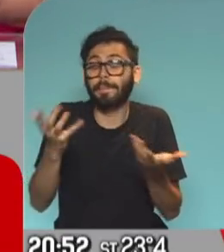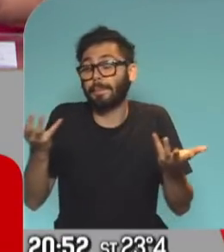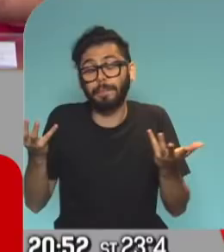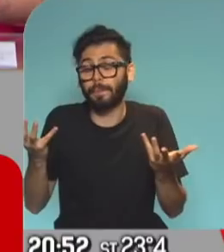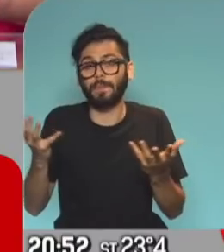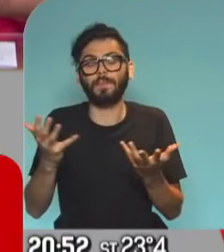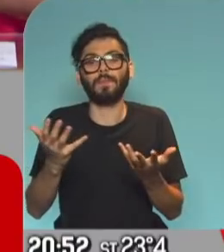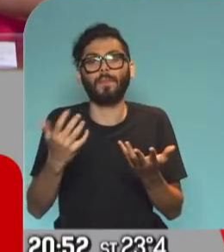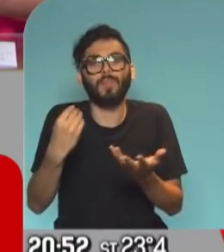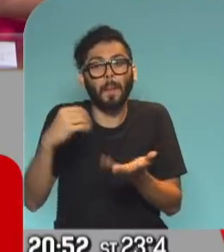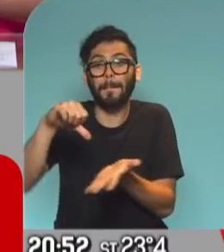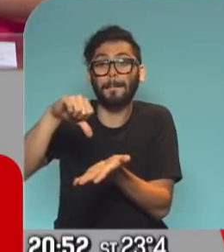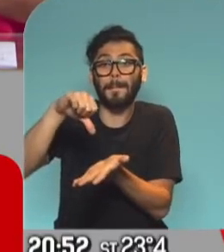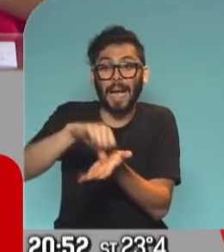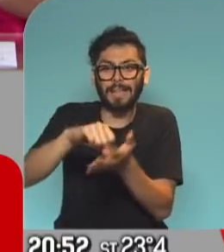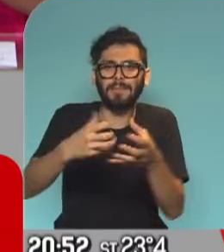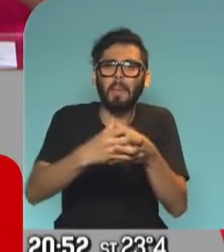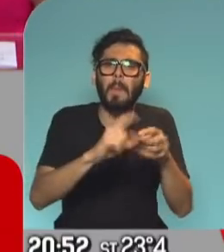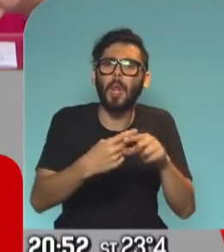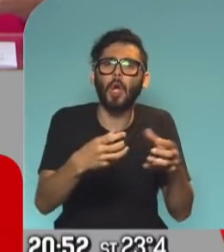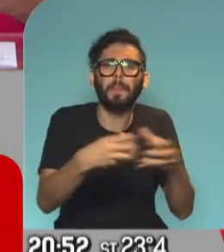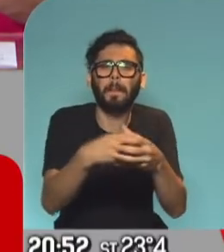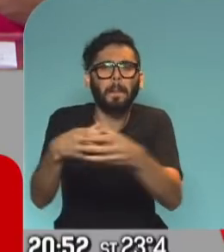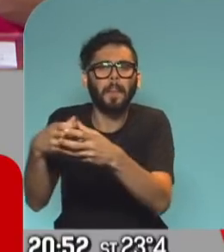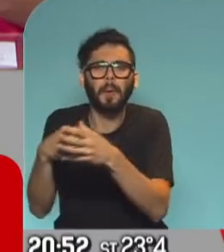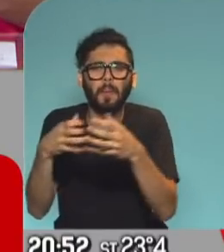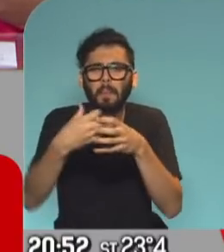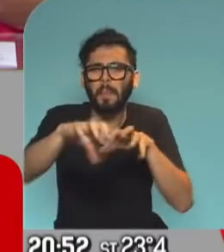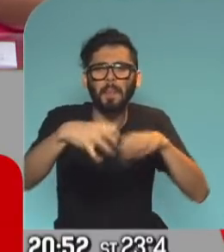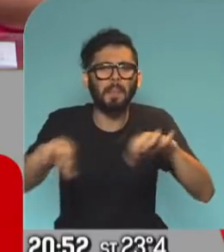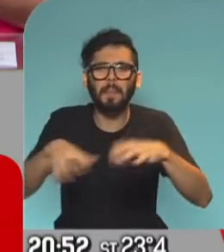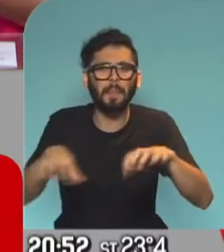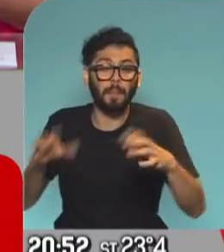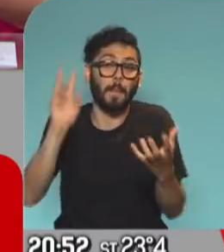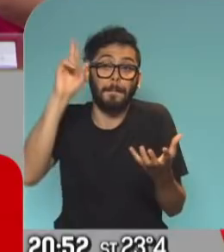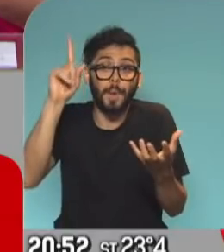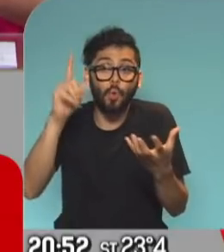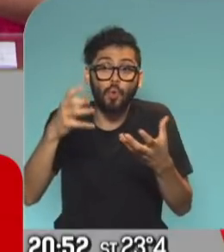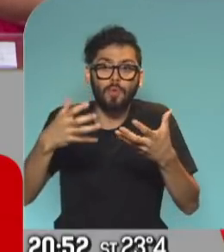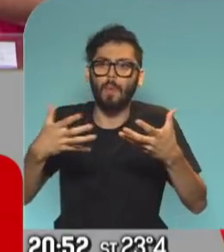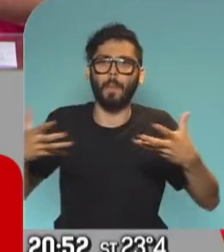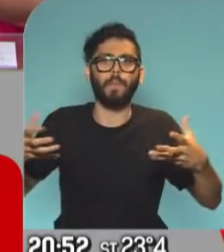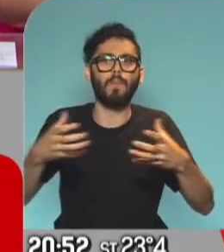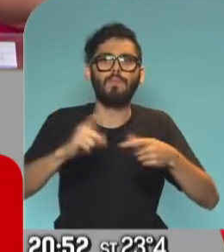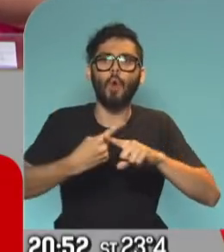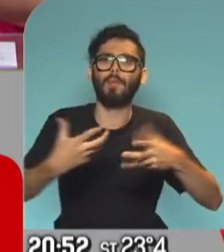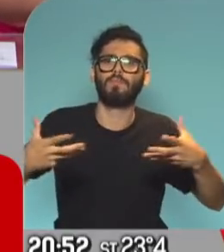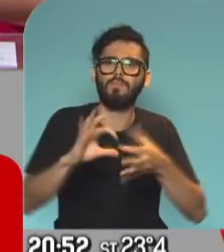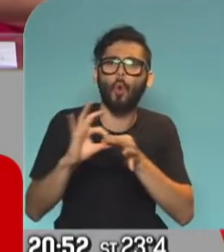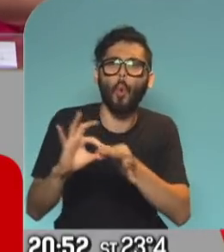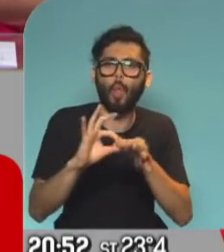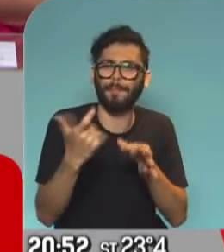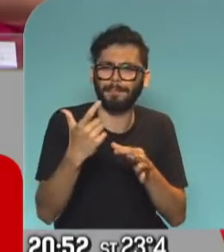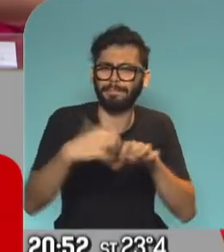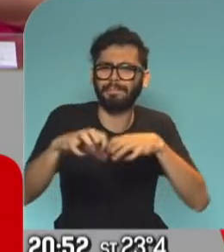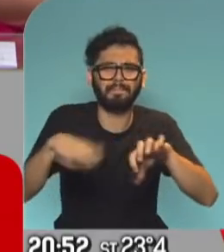En países con partidos muy pequeños, una fragmentación partidaria como la que vemos en Perú y con, de hecho, candidatos o presidentes